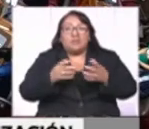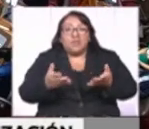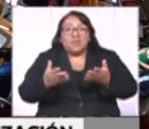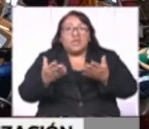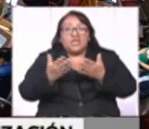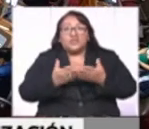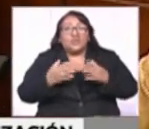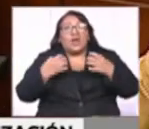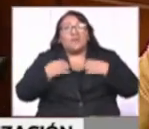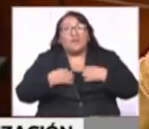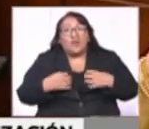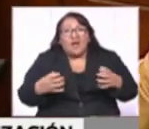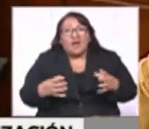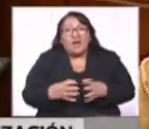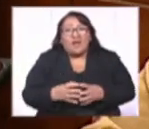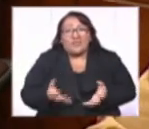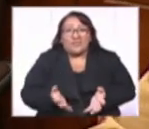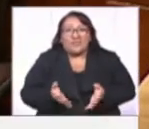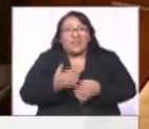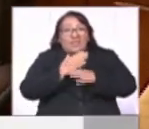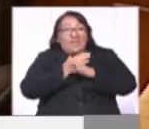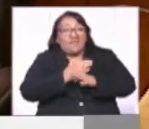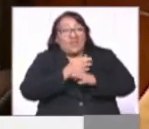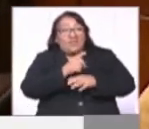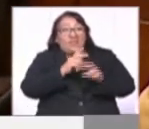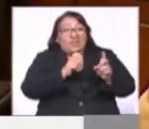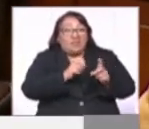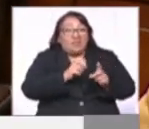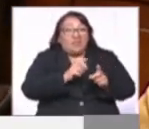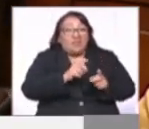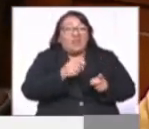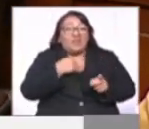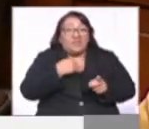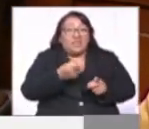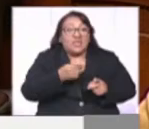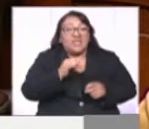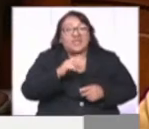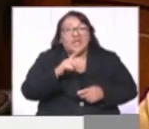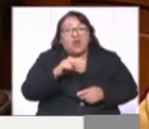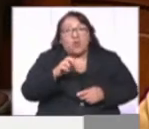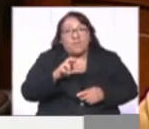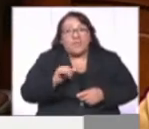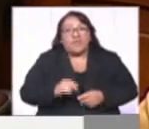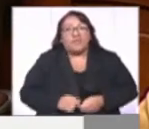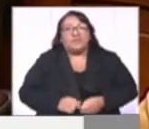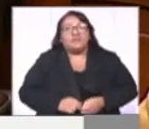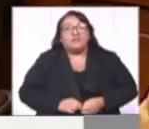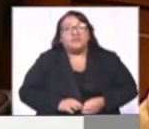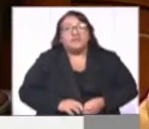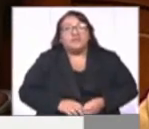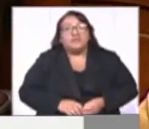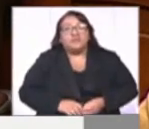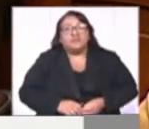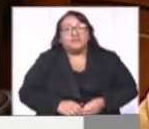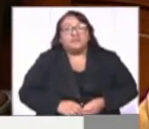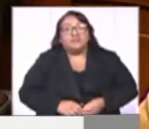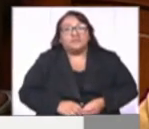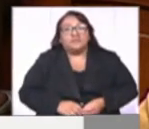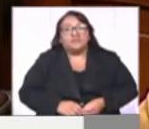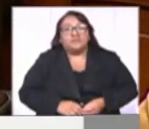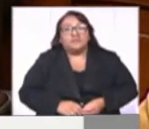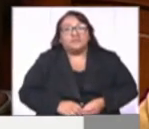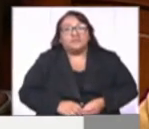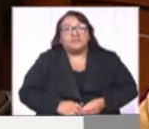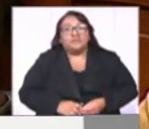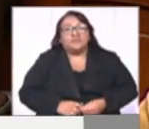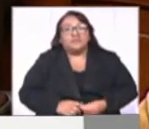estudios de abogados que defienden casos que tienen en Indecopi. Entonces, no puede ser. Es como